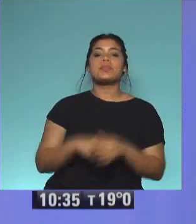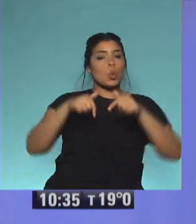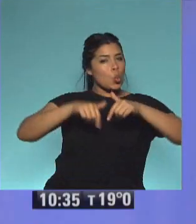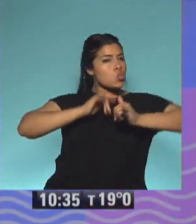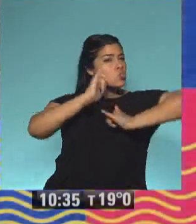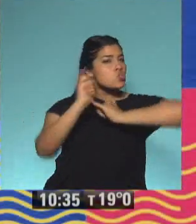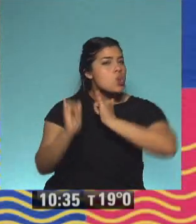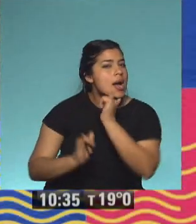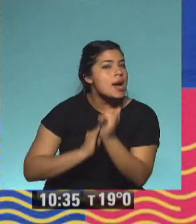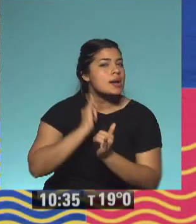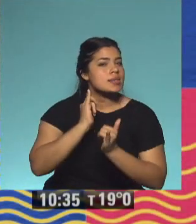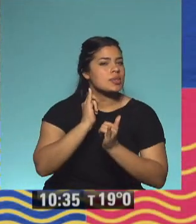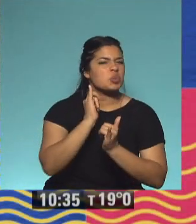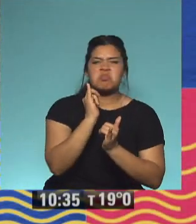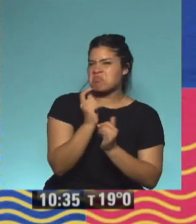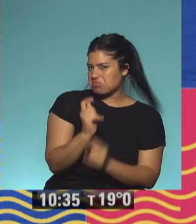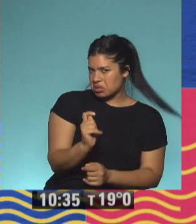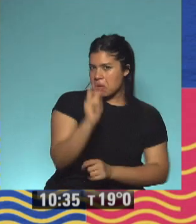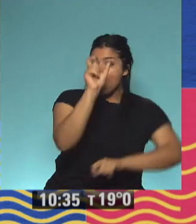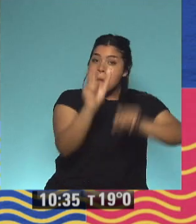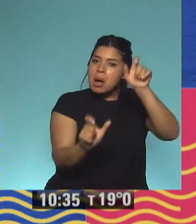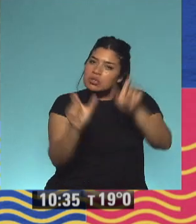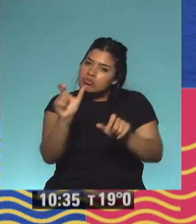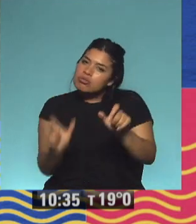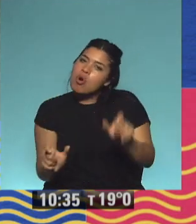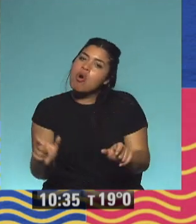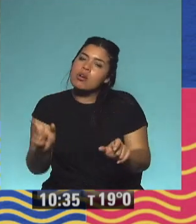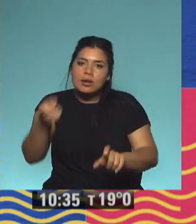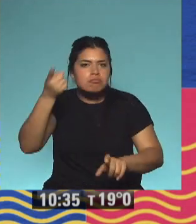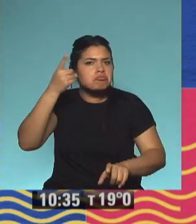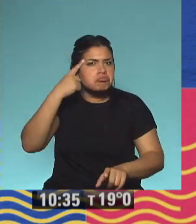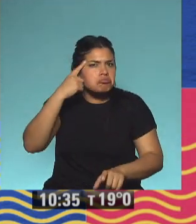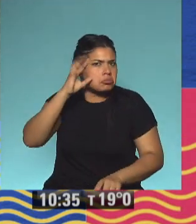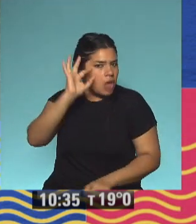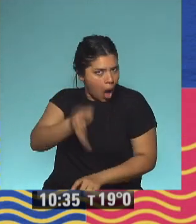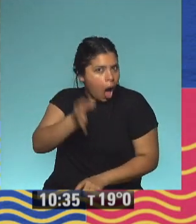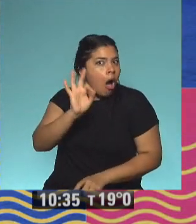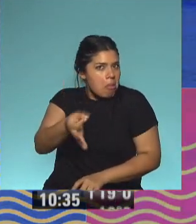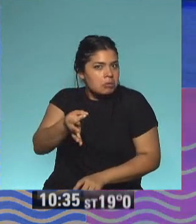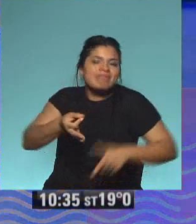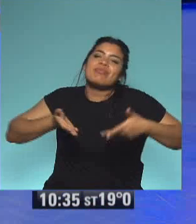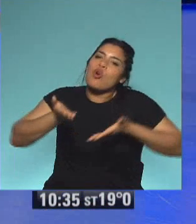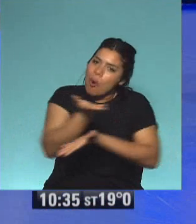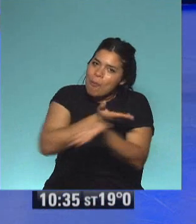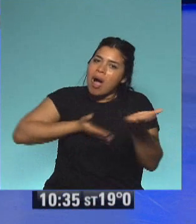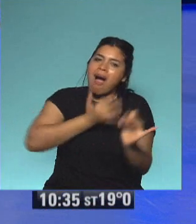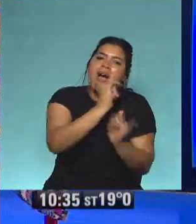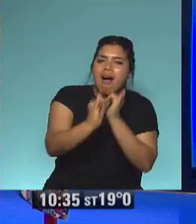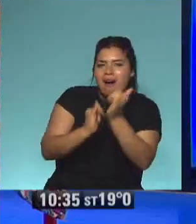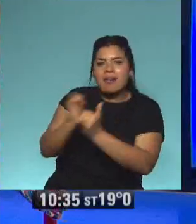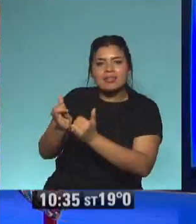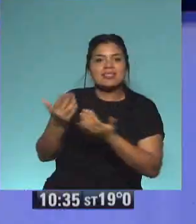está dedicado a todas las personas que comparten libremente su conocimiento. Qué lindo. Es lo que decía el pájaro amarillo. Claro,